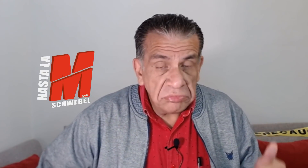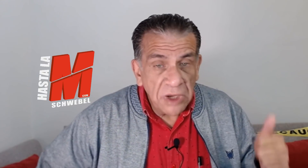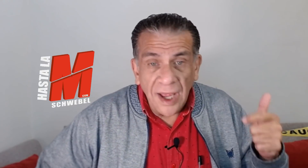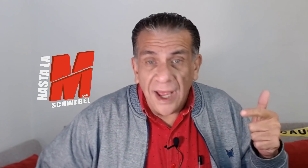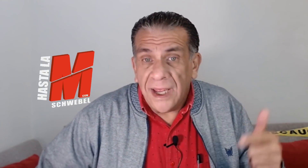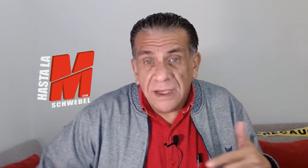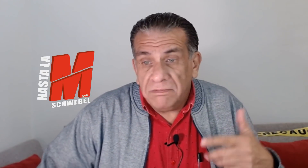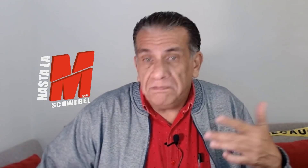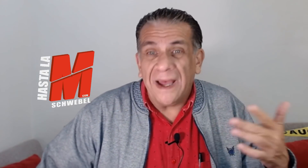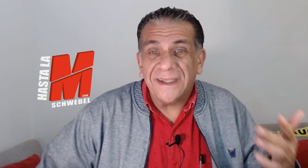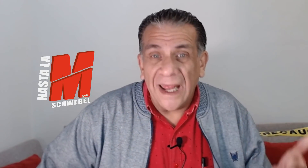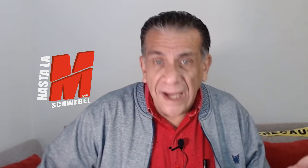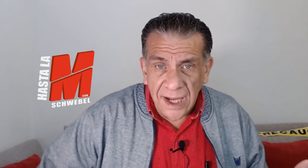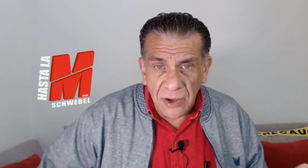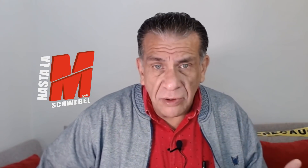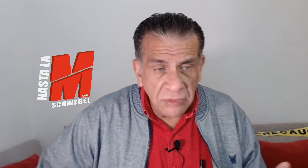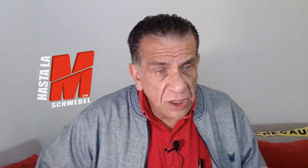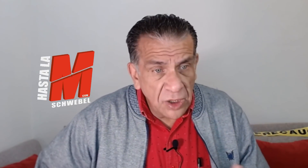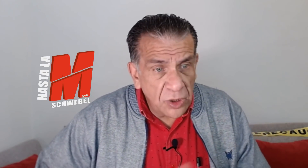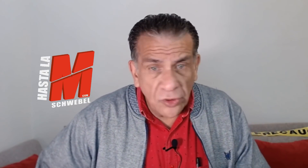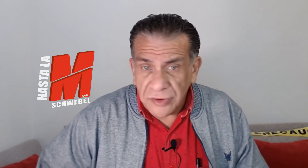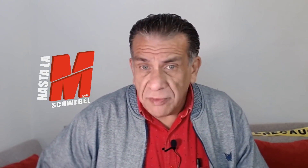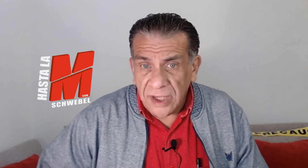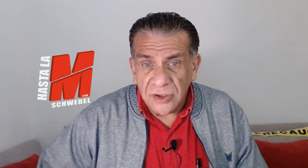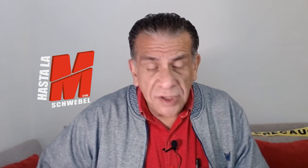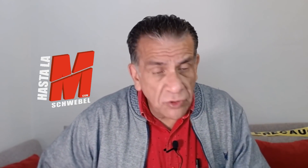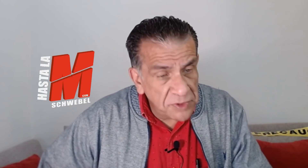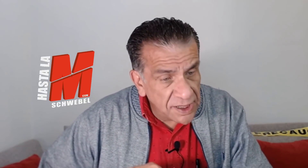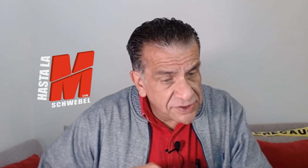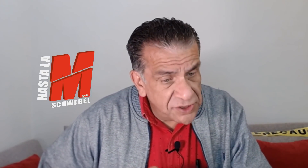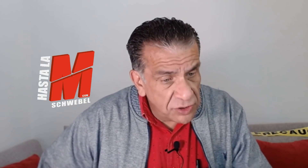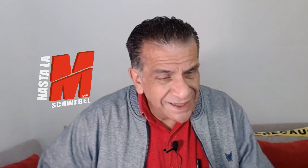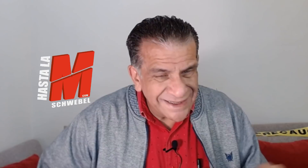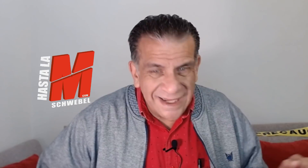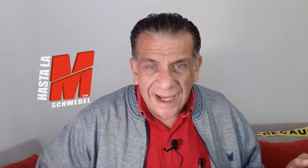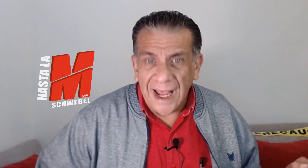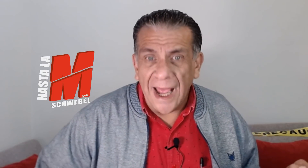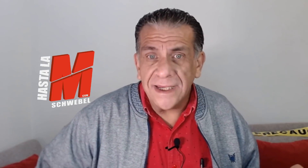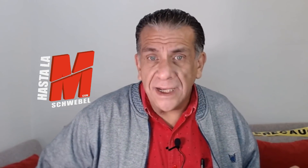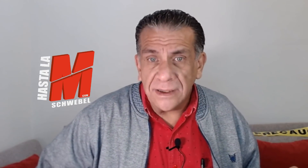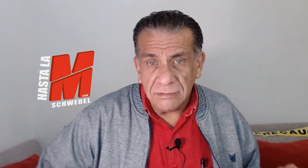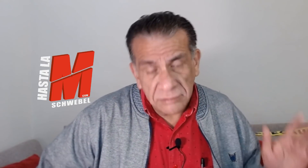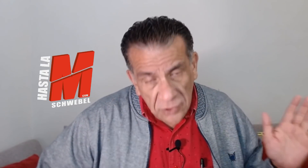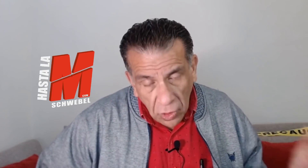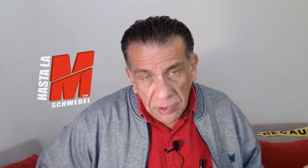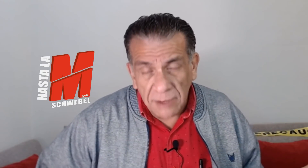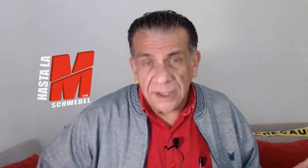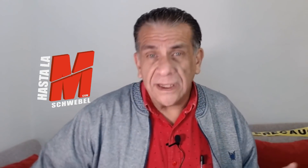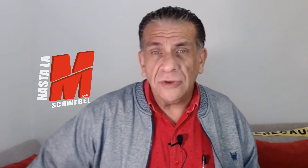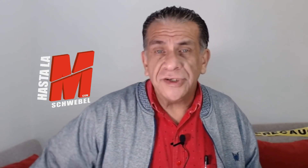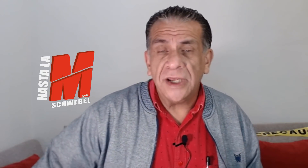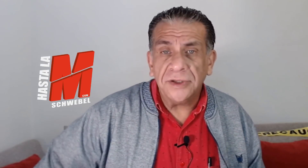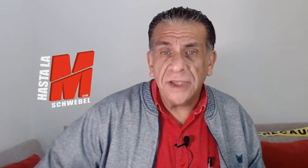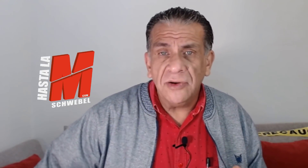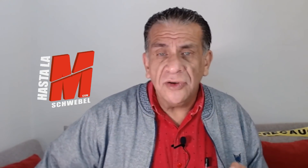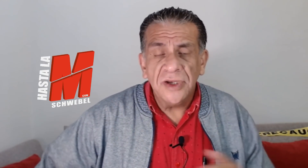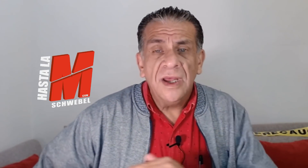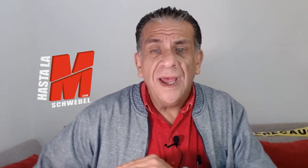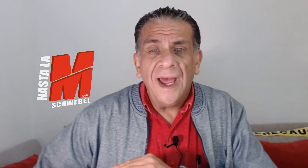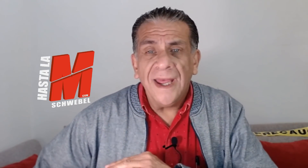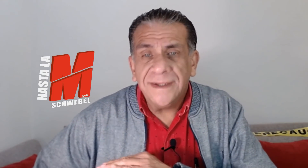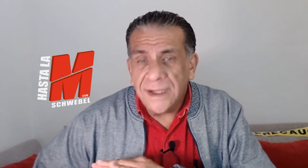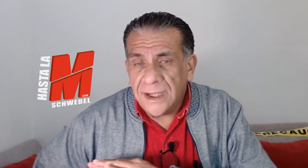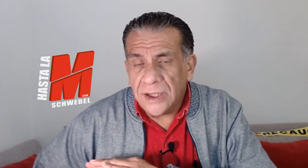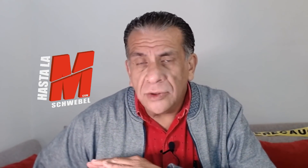al pataleo los medios de comunicación se callan obviamente los chayoteros